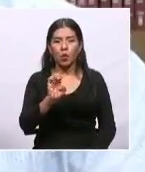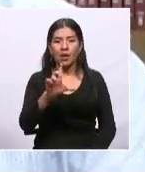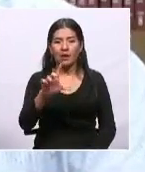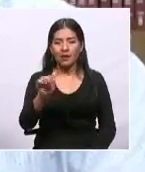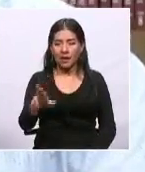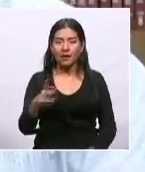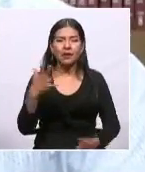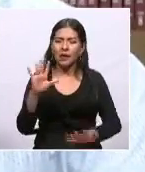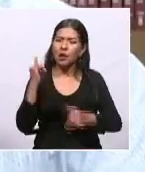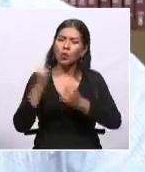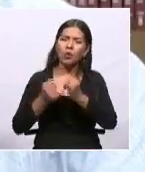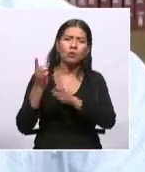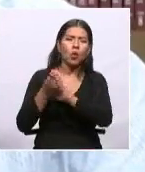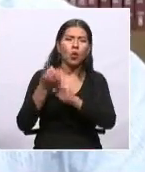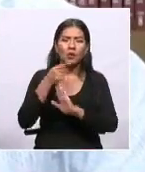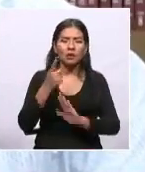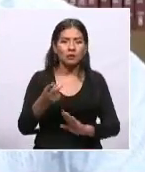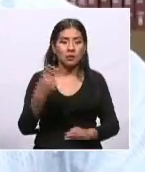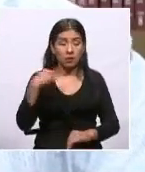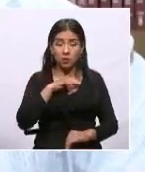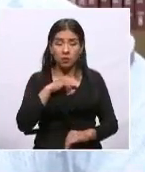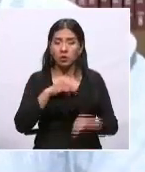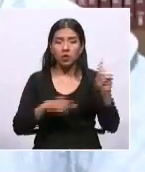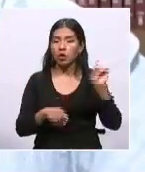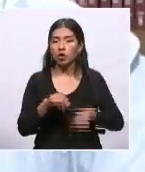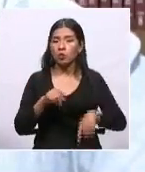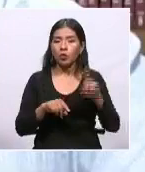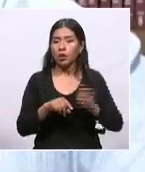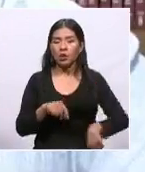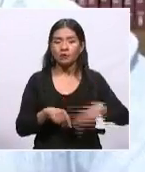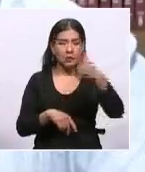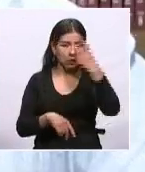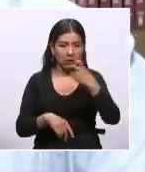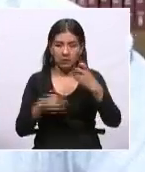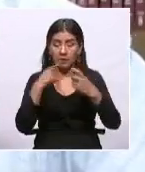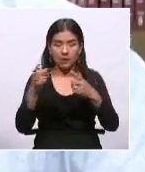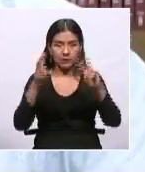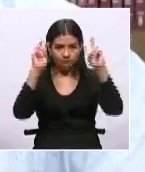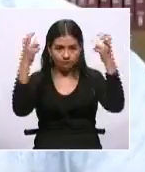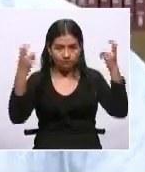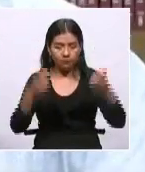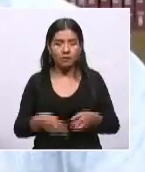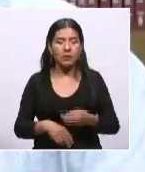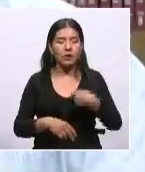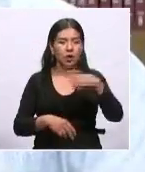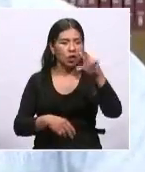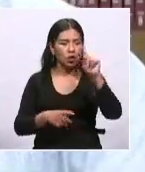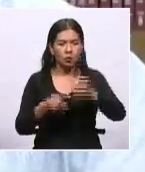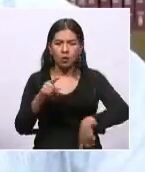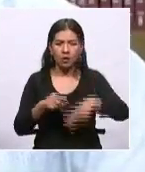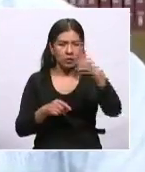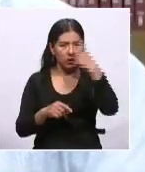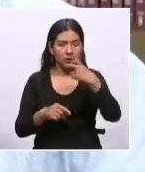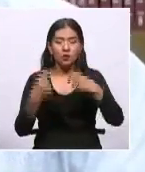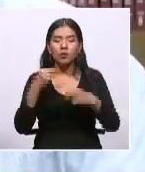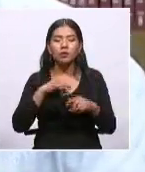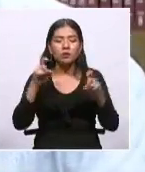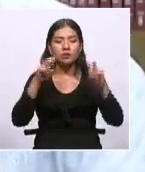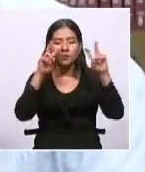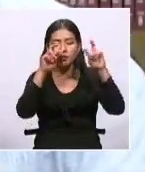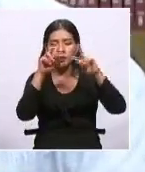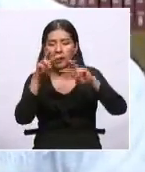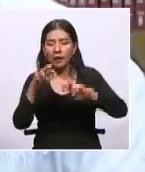horas, dice: no podemos ser ciegos, textual, es el momento de hacer análisis